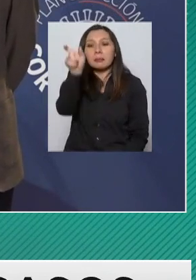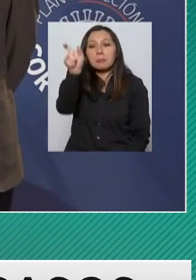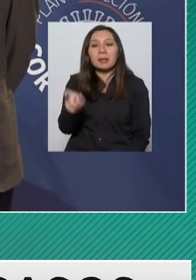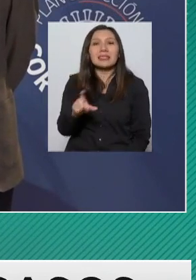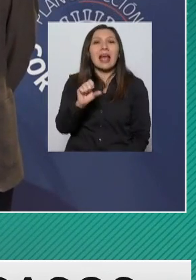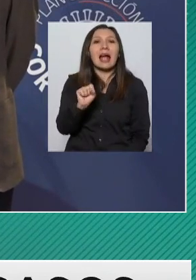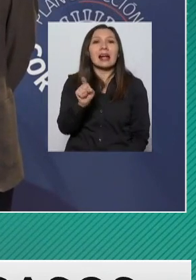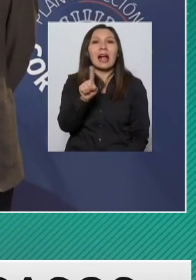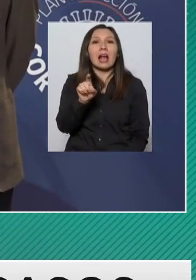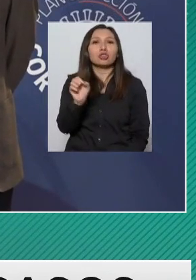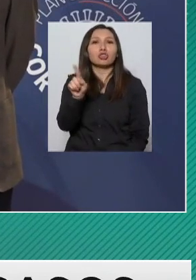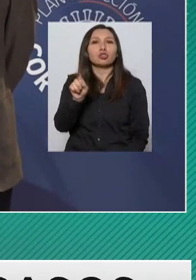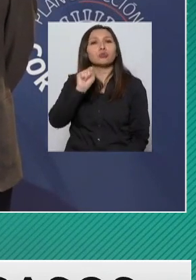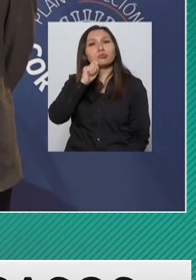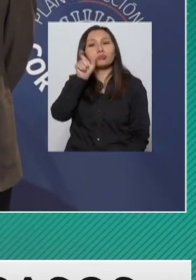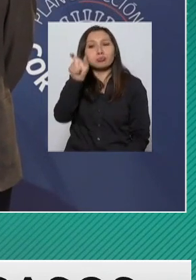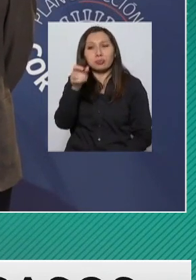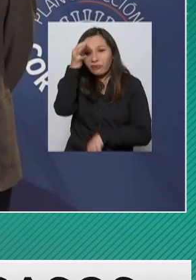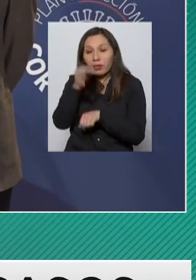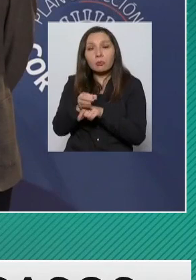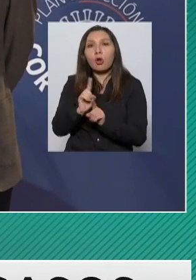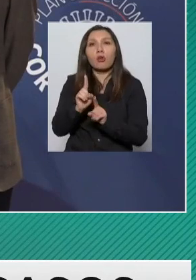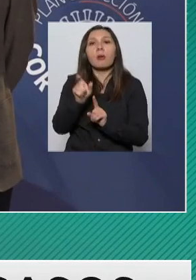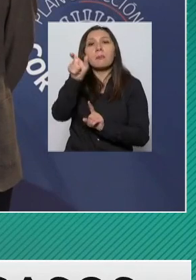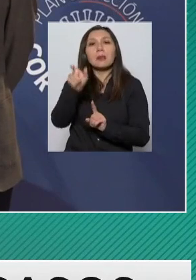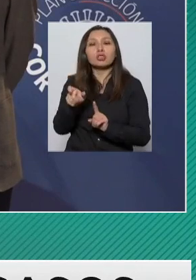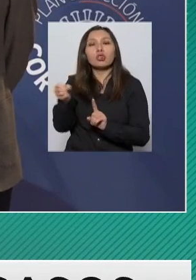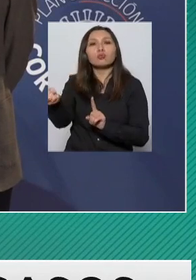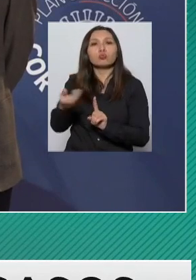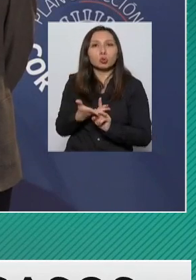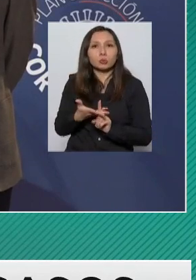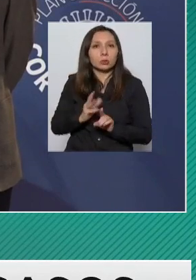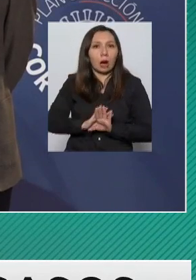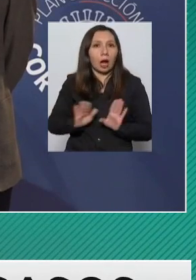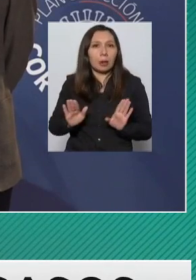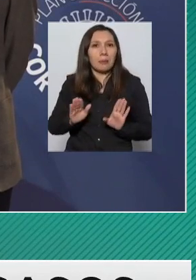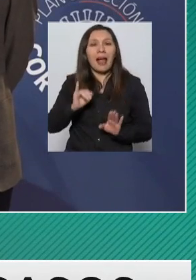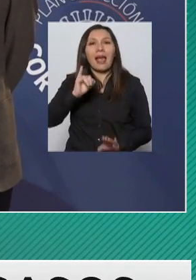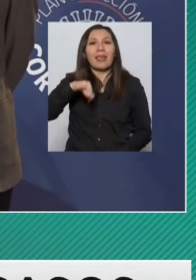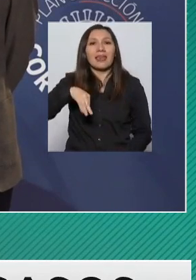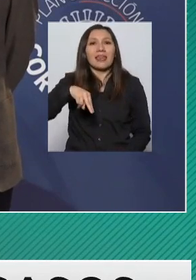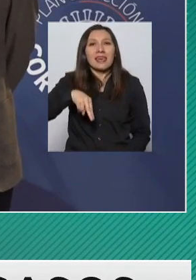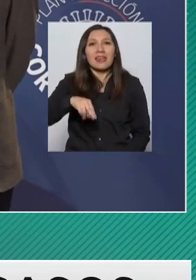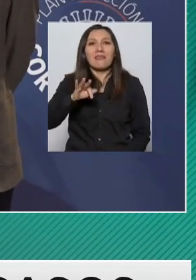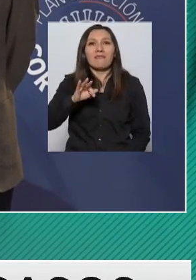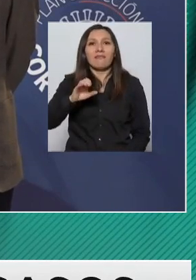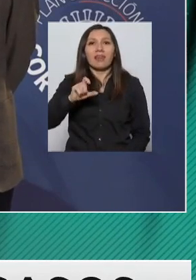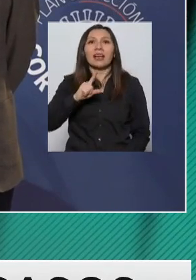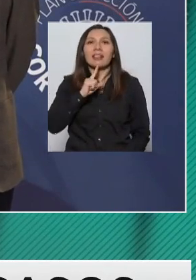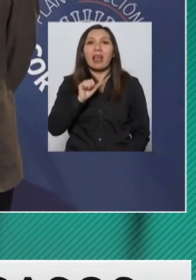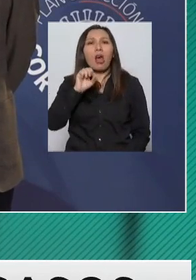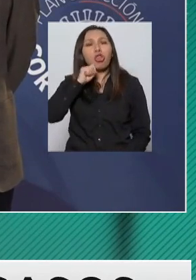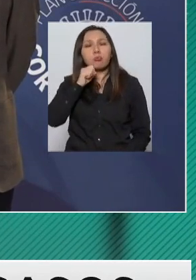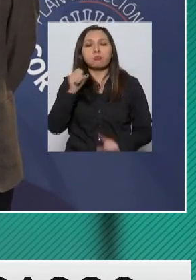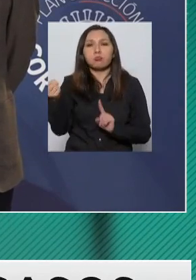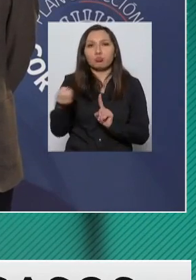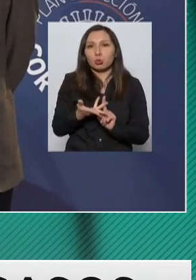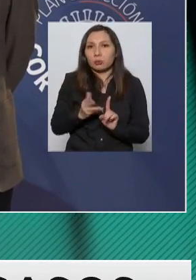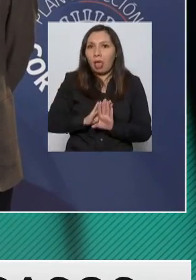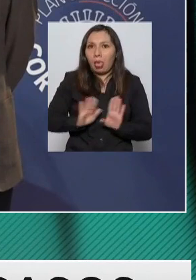sino que los llamemos pacientes infectados y esto es importante porque efectivamente